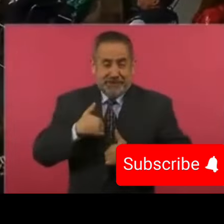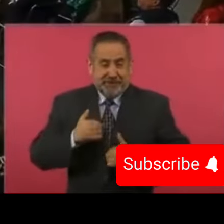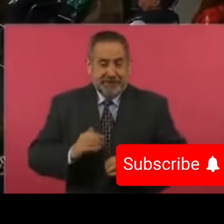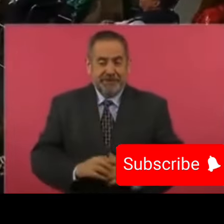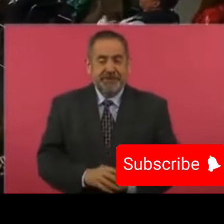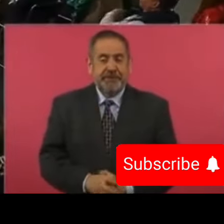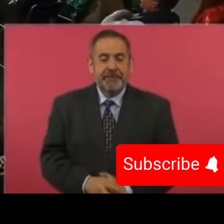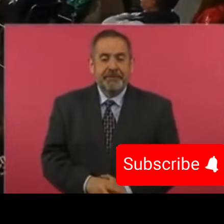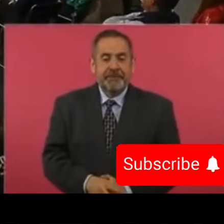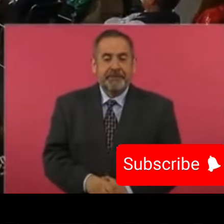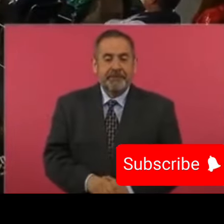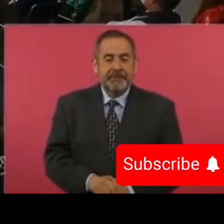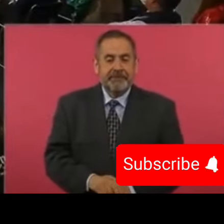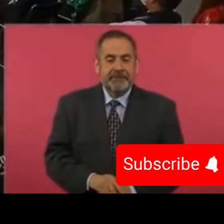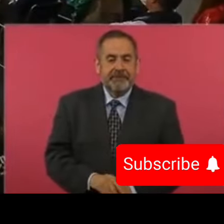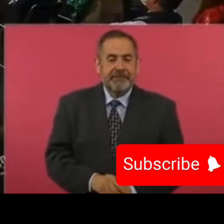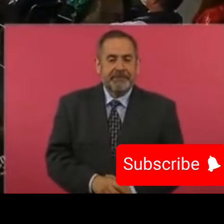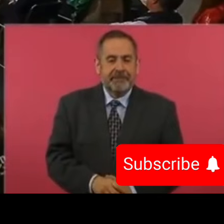no